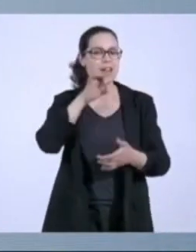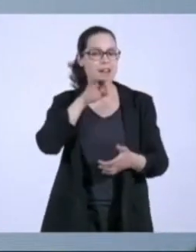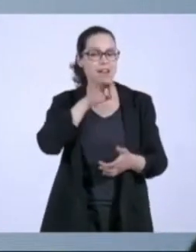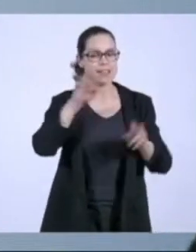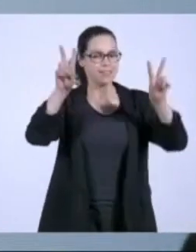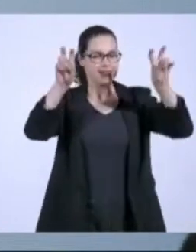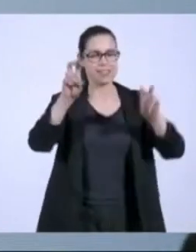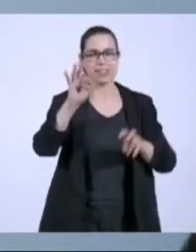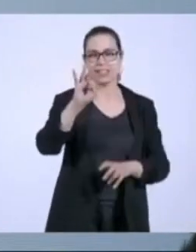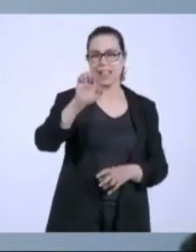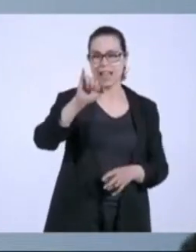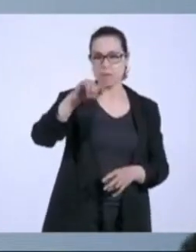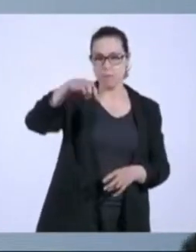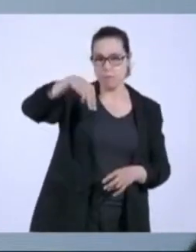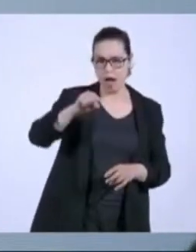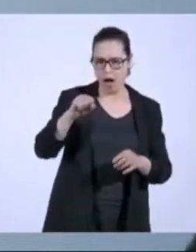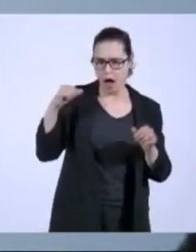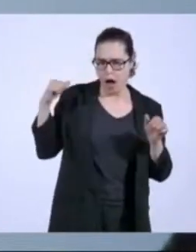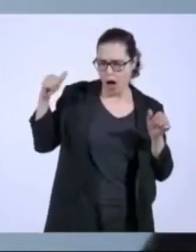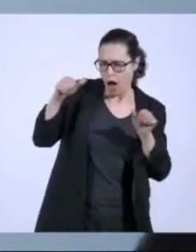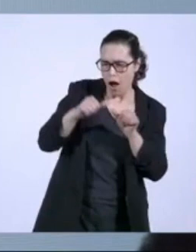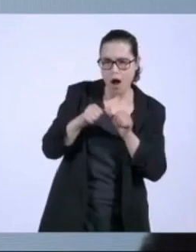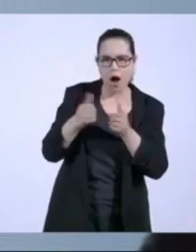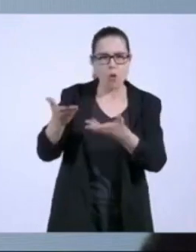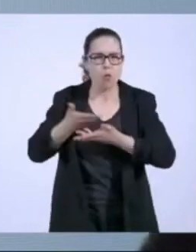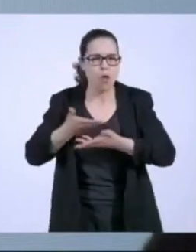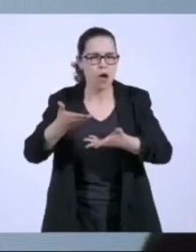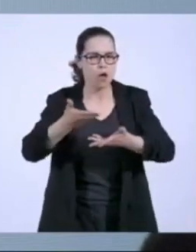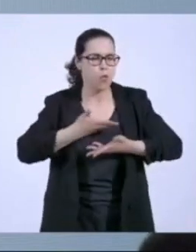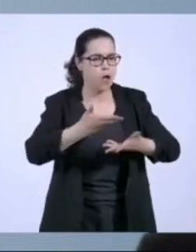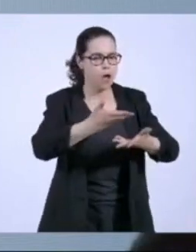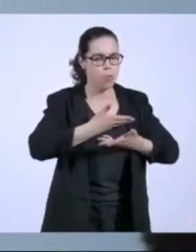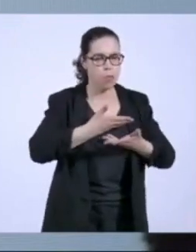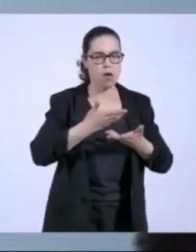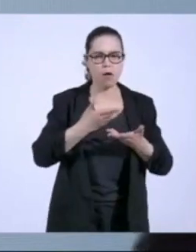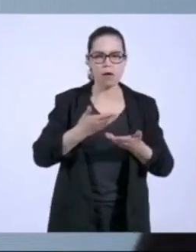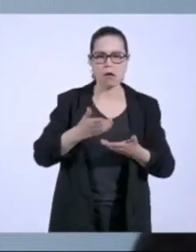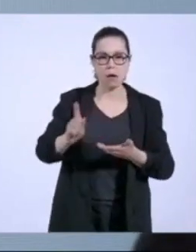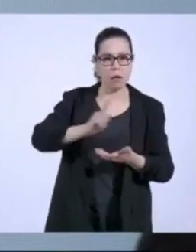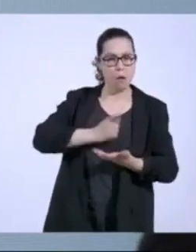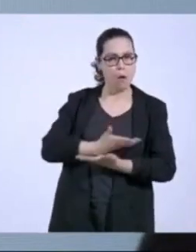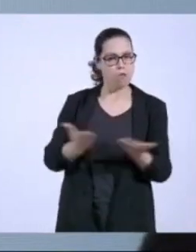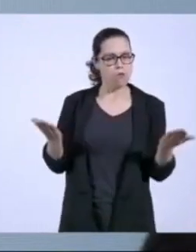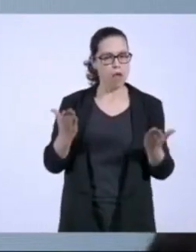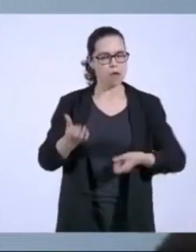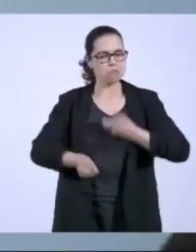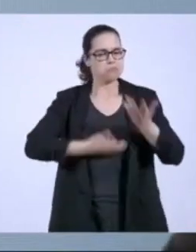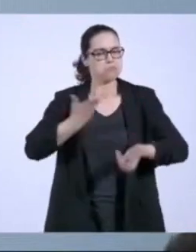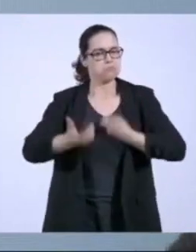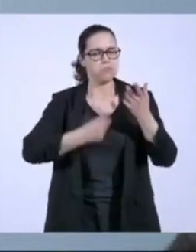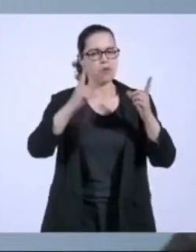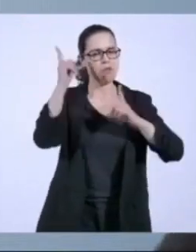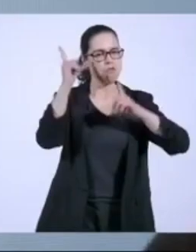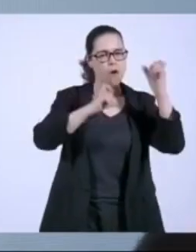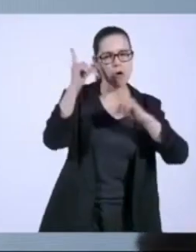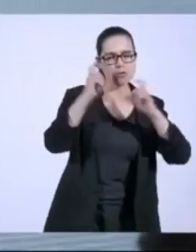me axudaron e me deron a oportunidade de poder expresarme a través da foto, tanto no